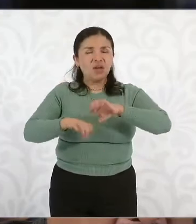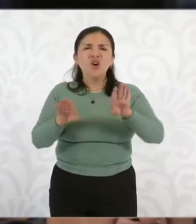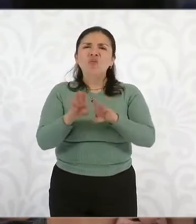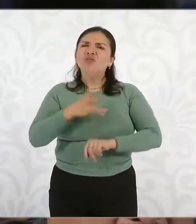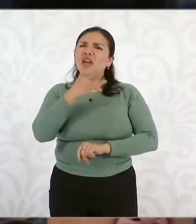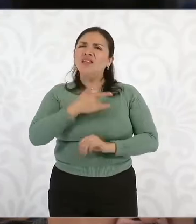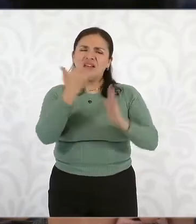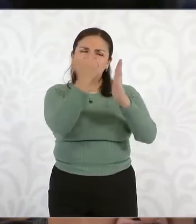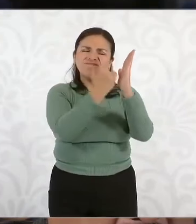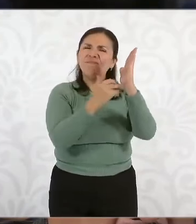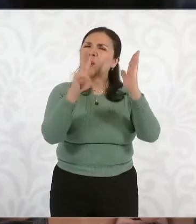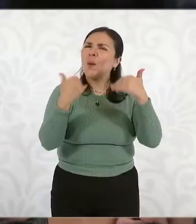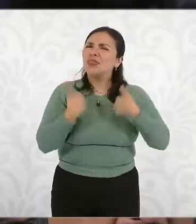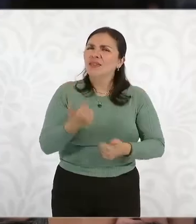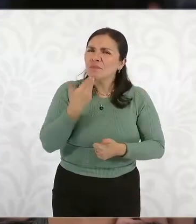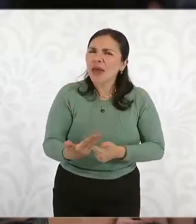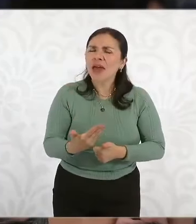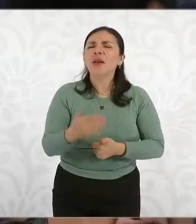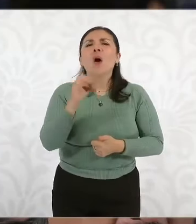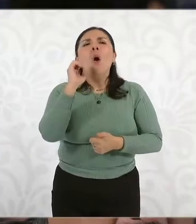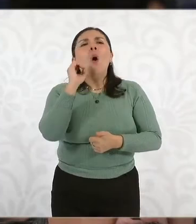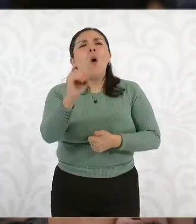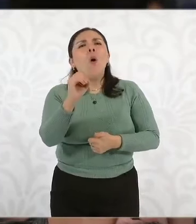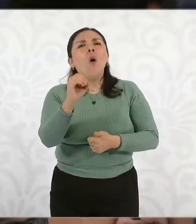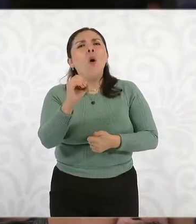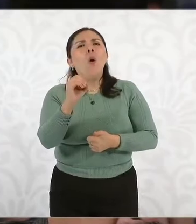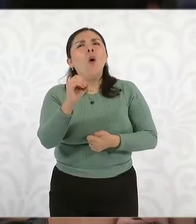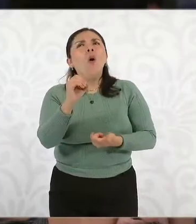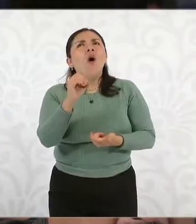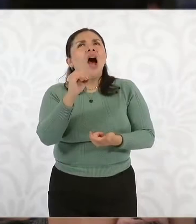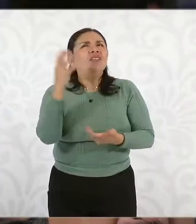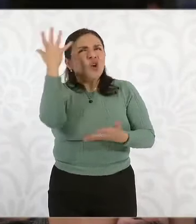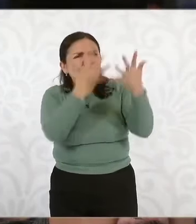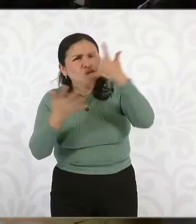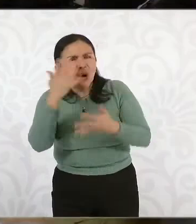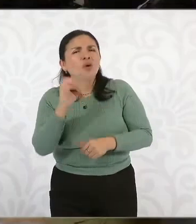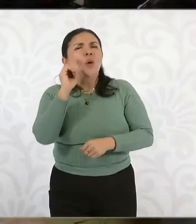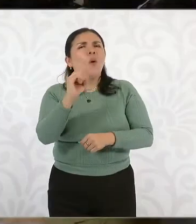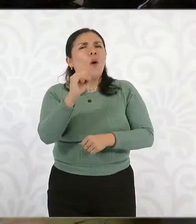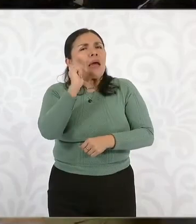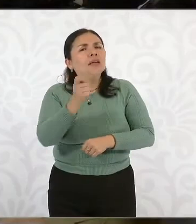los lineamientos, o qué se les concedió para ahora respaldar este documento?